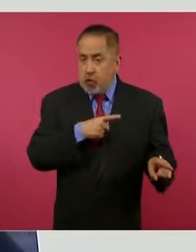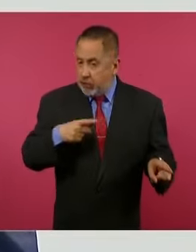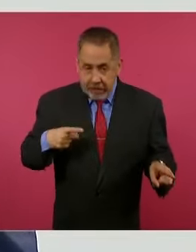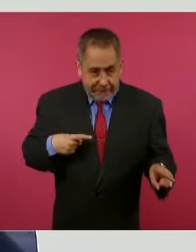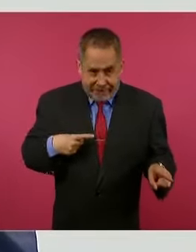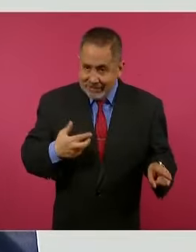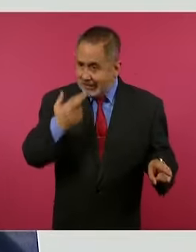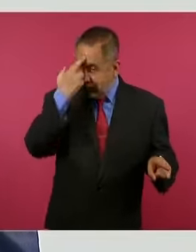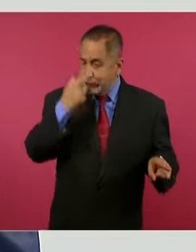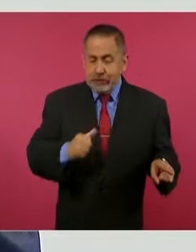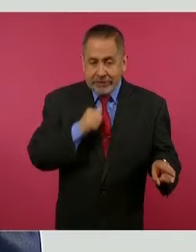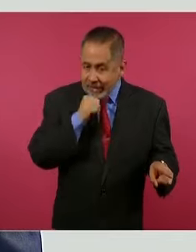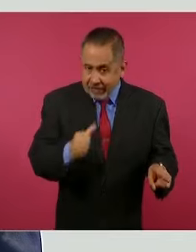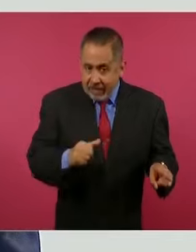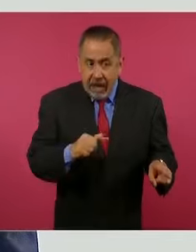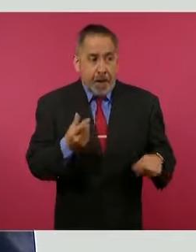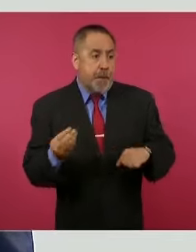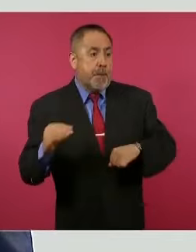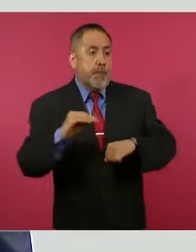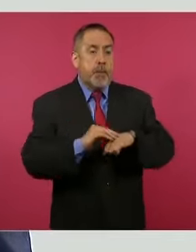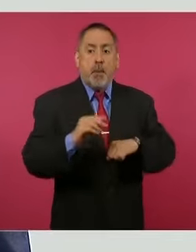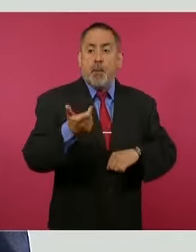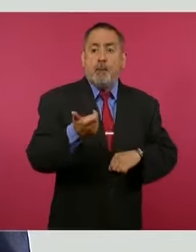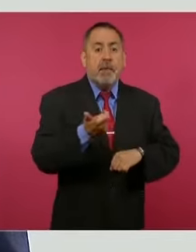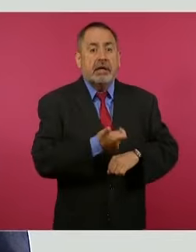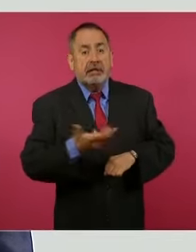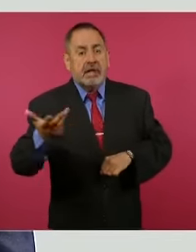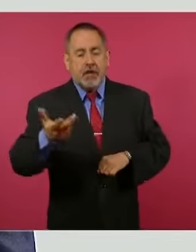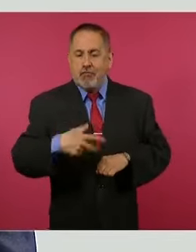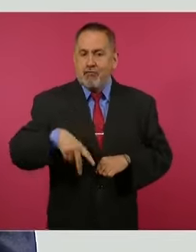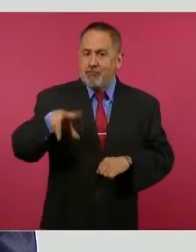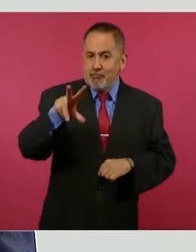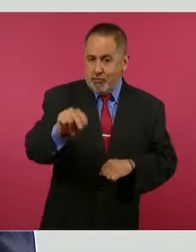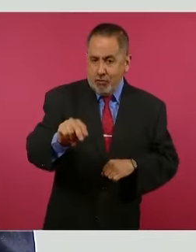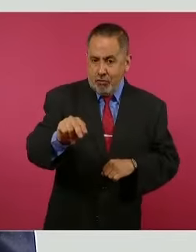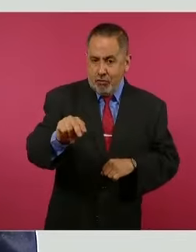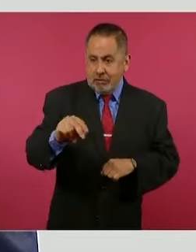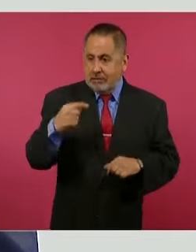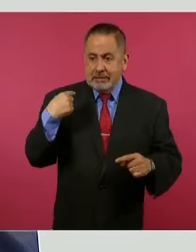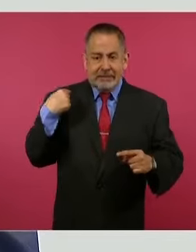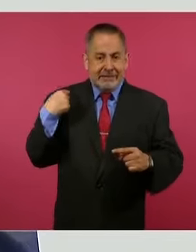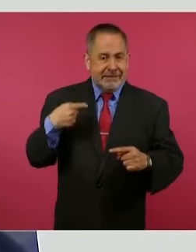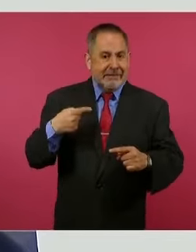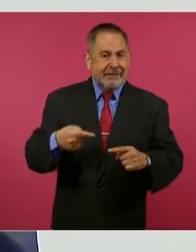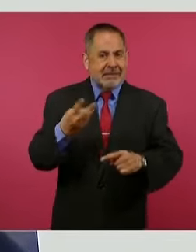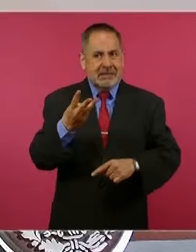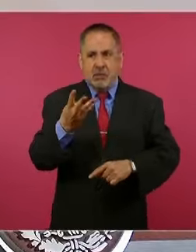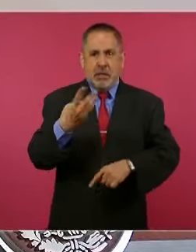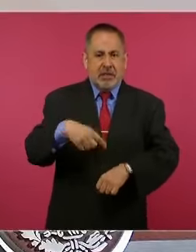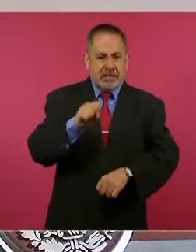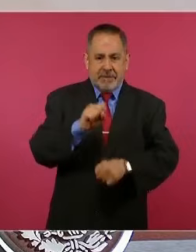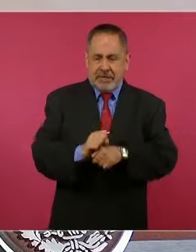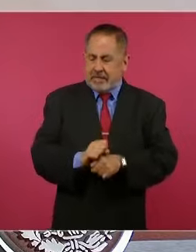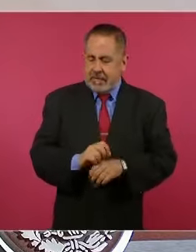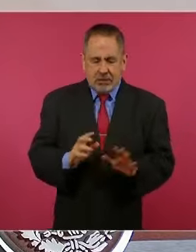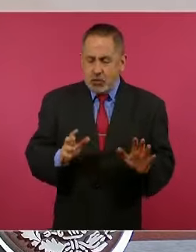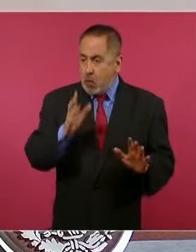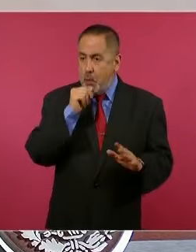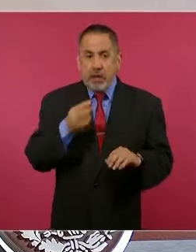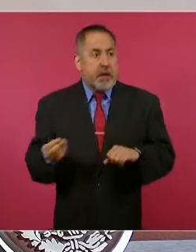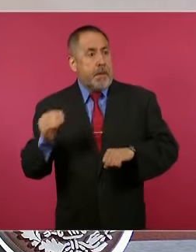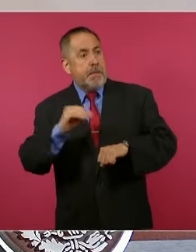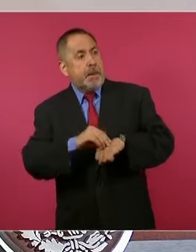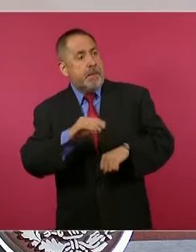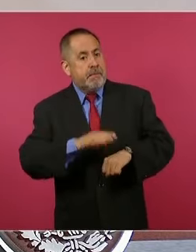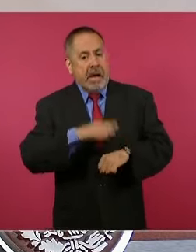incrementarlos Además de que en los últimos meses y sobre todo en las últimas tres cu semanas eh No hay ninguna razón como Les